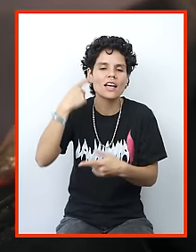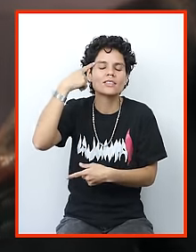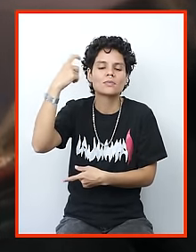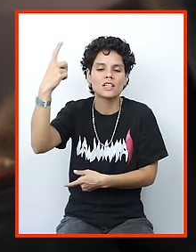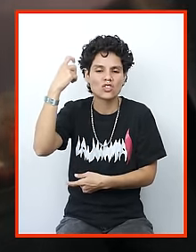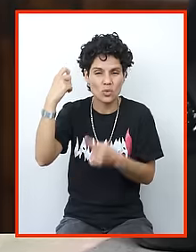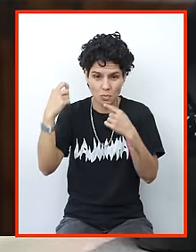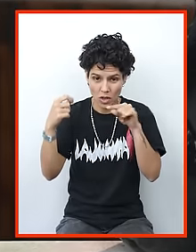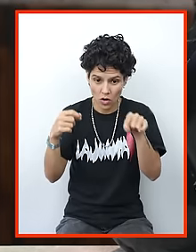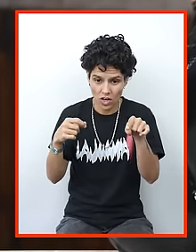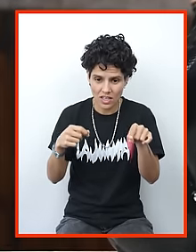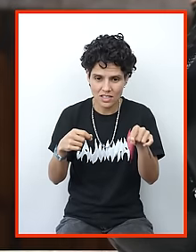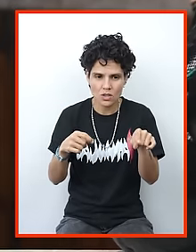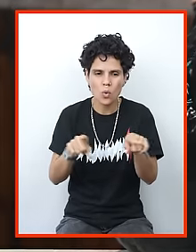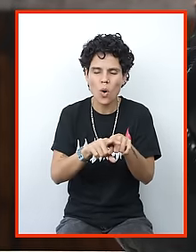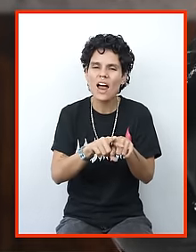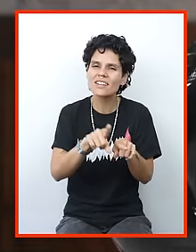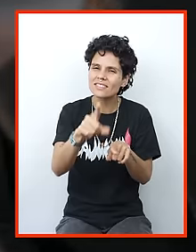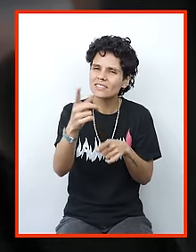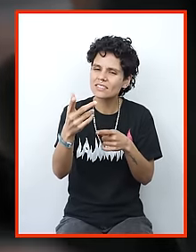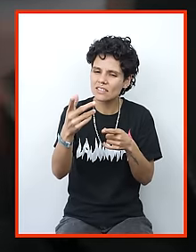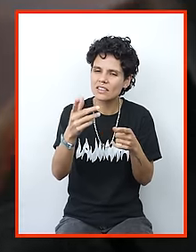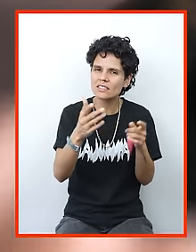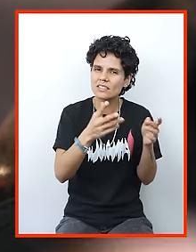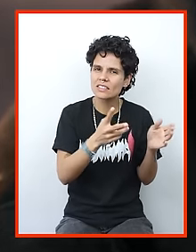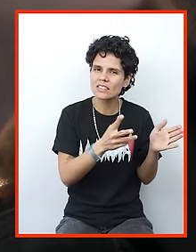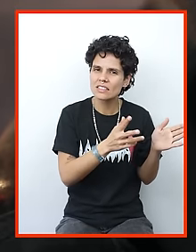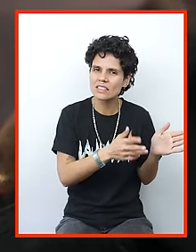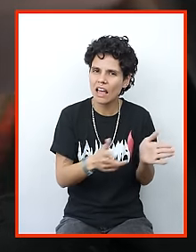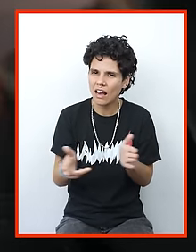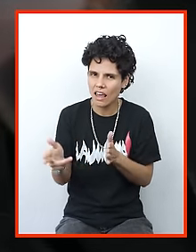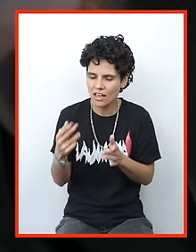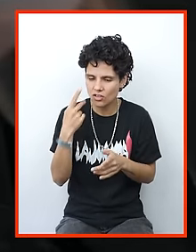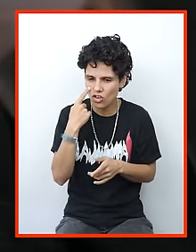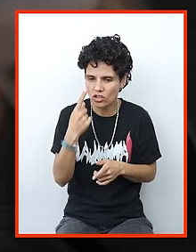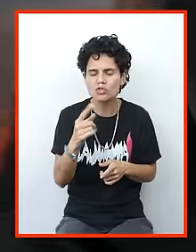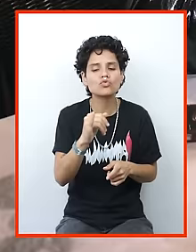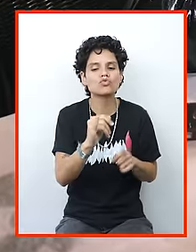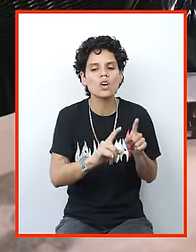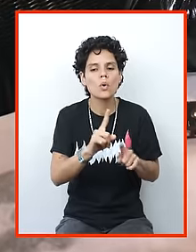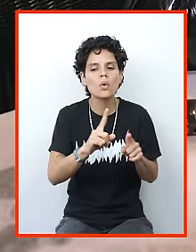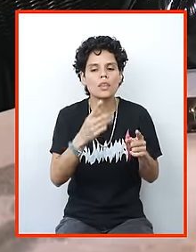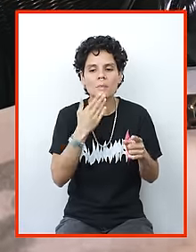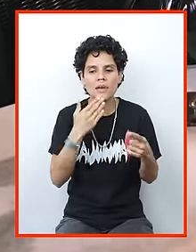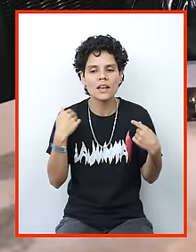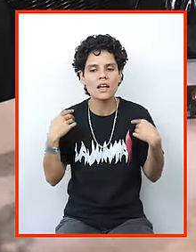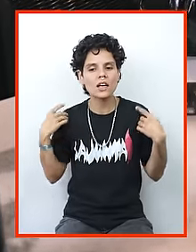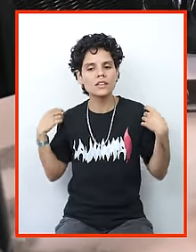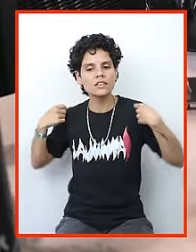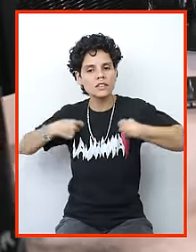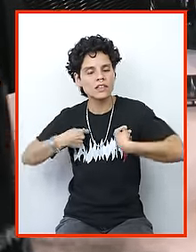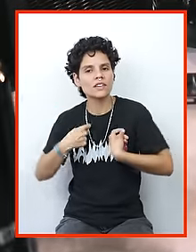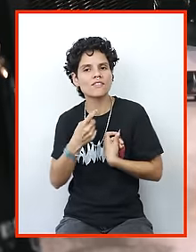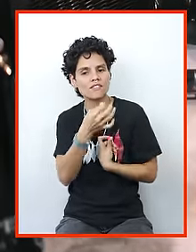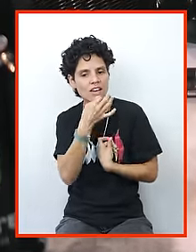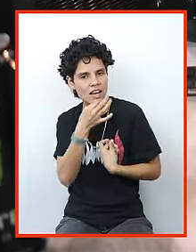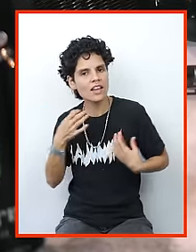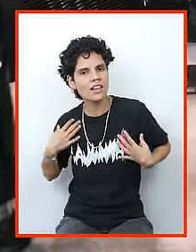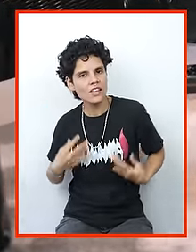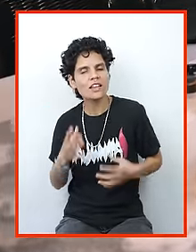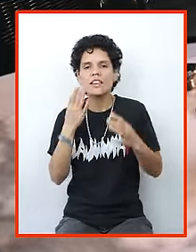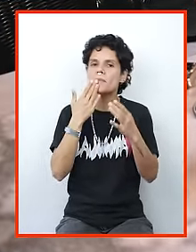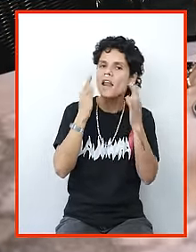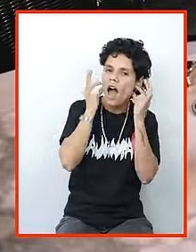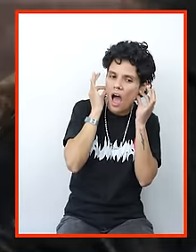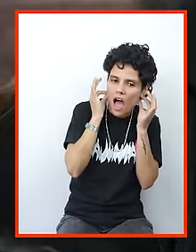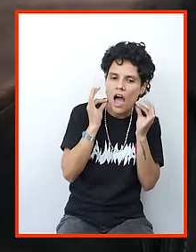de la canción y... ¿Pero sale. Pegó o es muy de culto? ¿Pegó firme o es muy sí, de culto? Sí, no, sí, igual es reconocido. Ya. Ahorita la gente anda con este igual, como con los aros, igual he